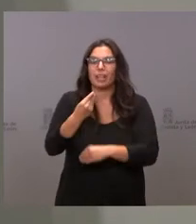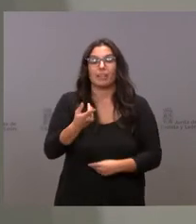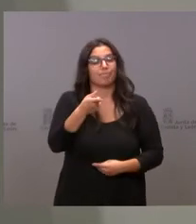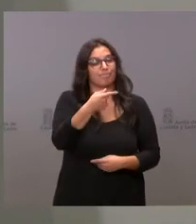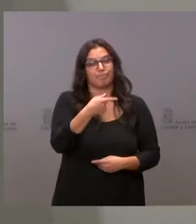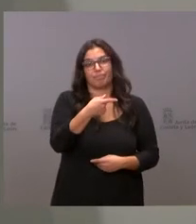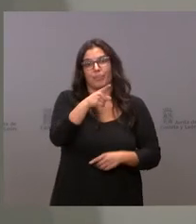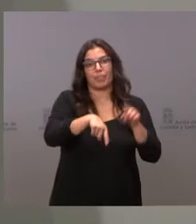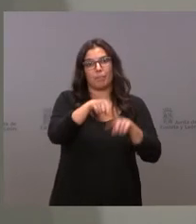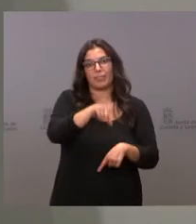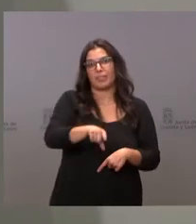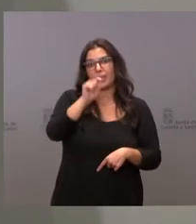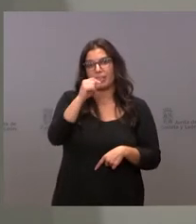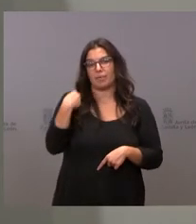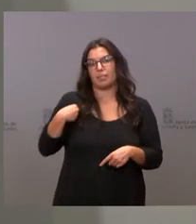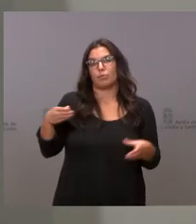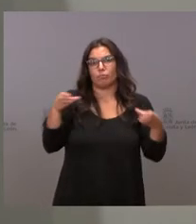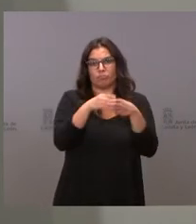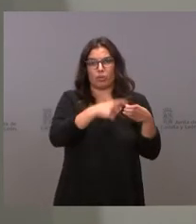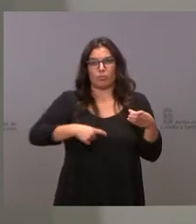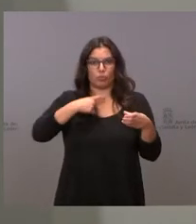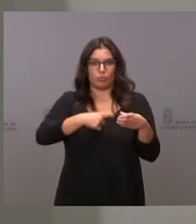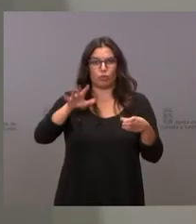determinarlo el comité, la ponencia de vacunas a nivel nacional.